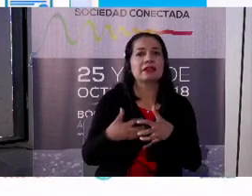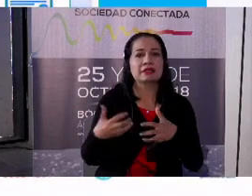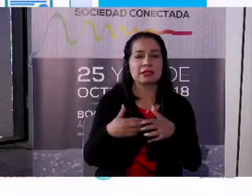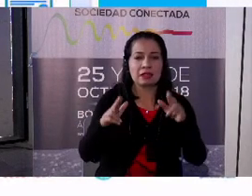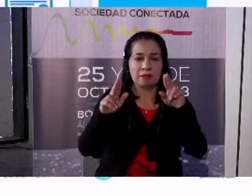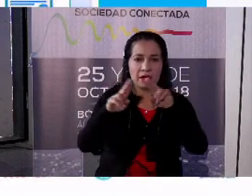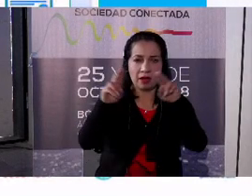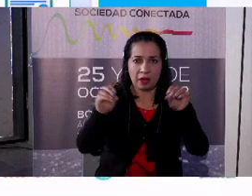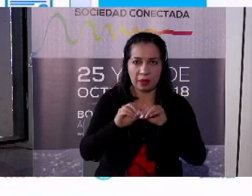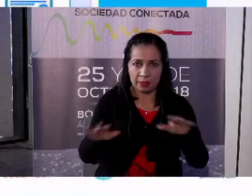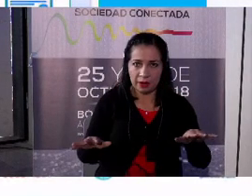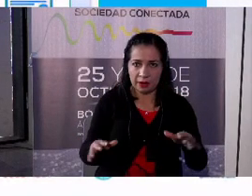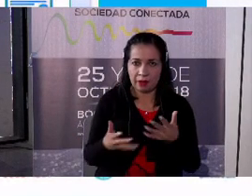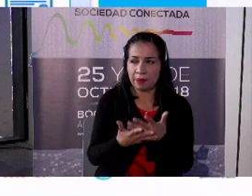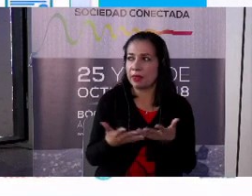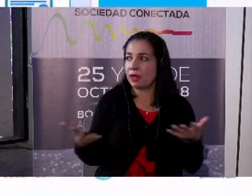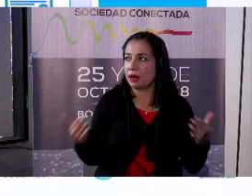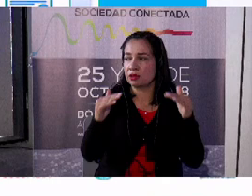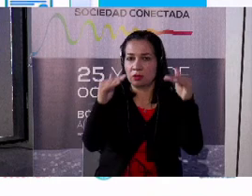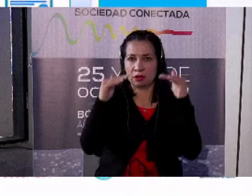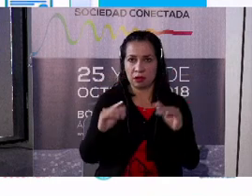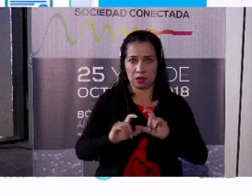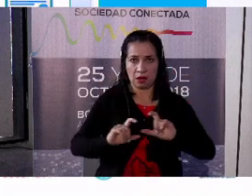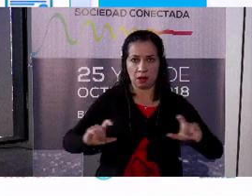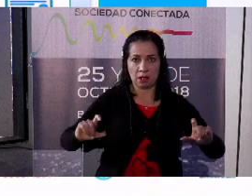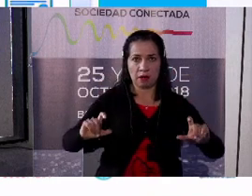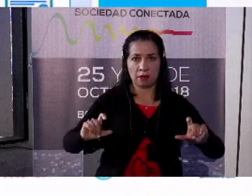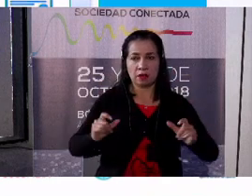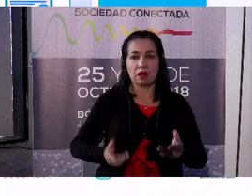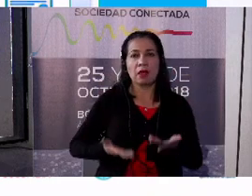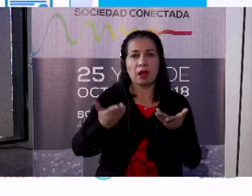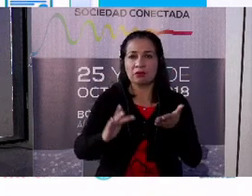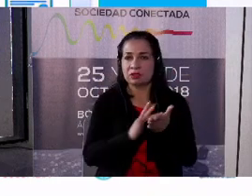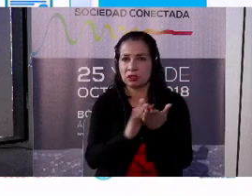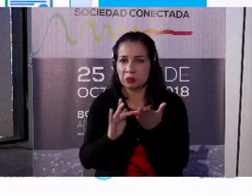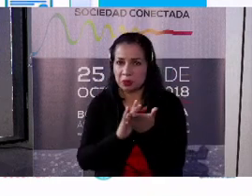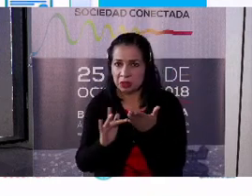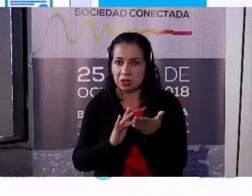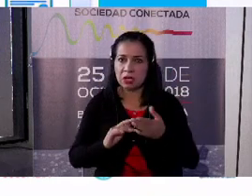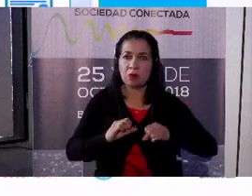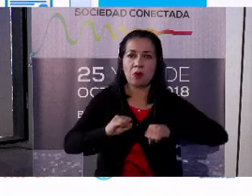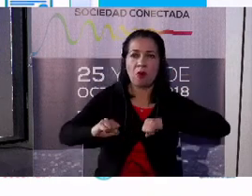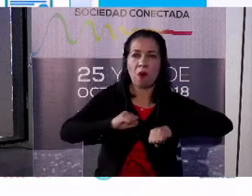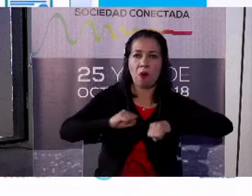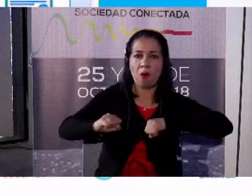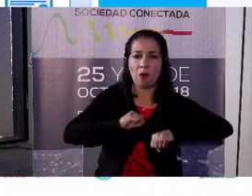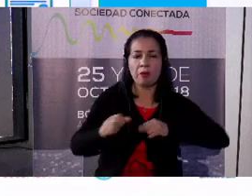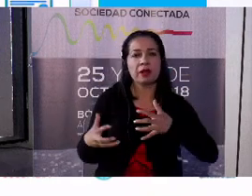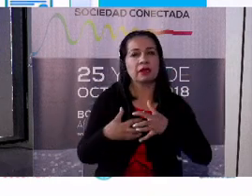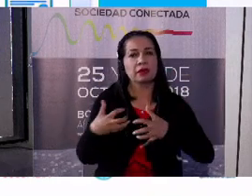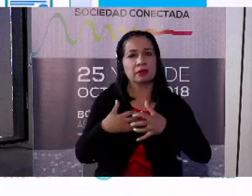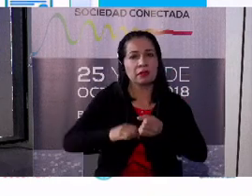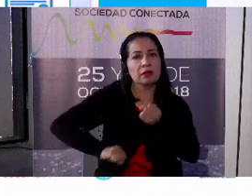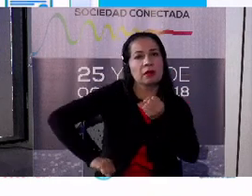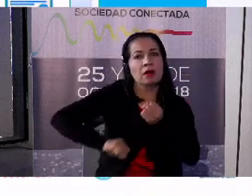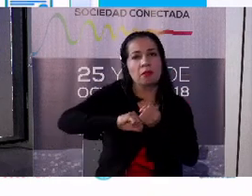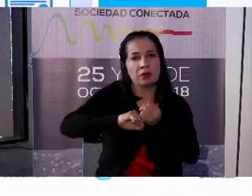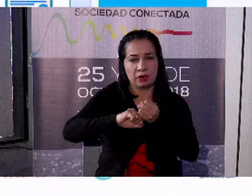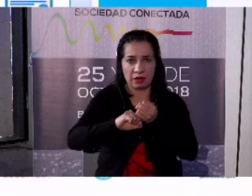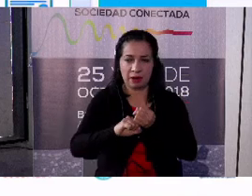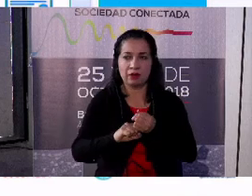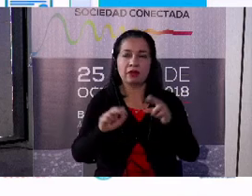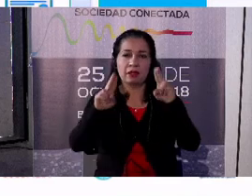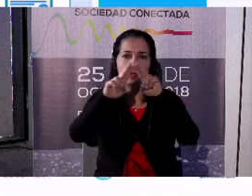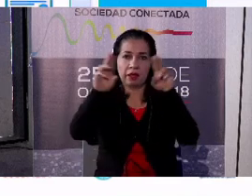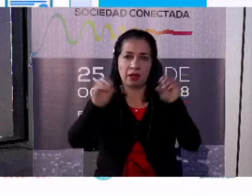inferior brindamos dispositivos sistema operativo Para apoyar internet de las